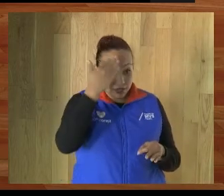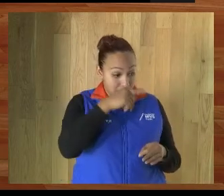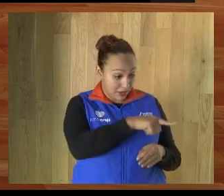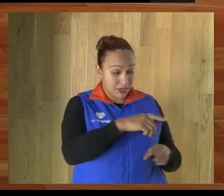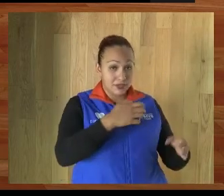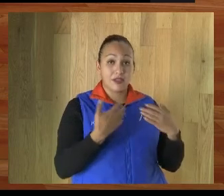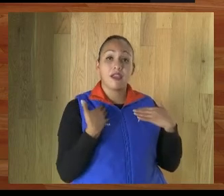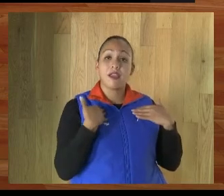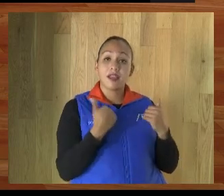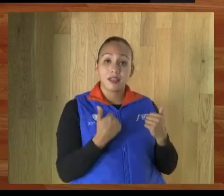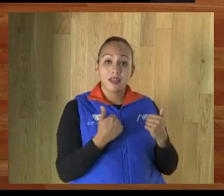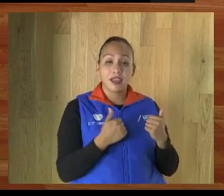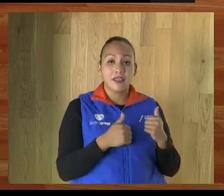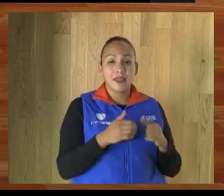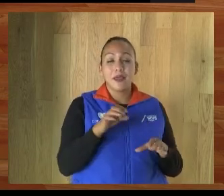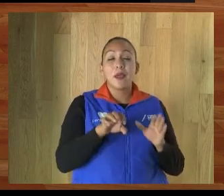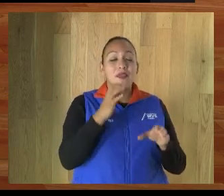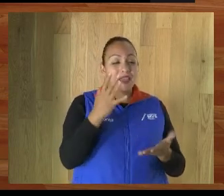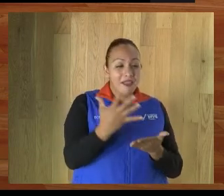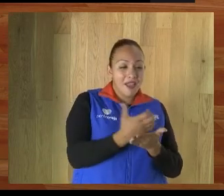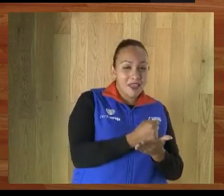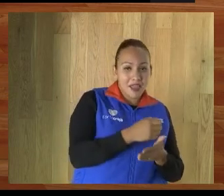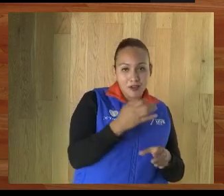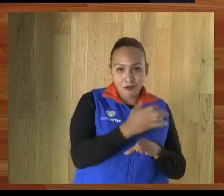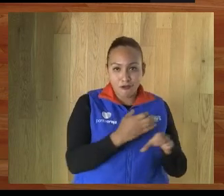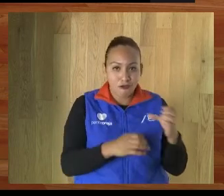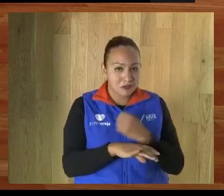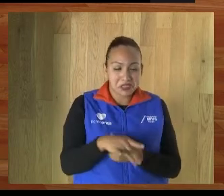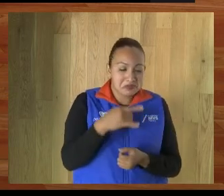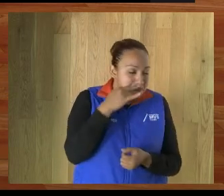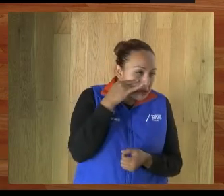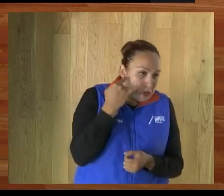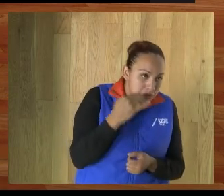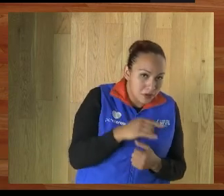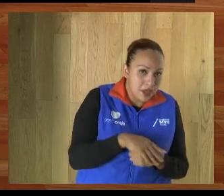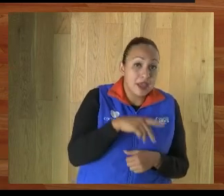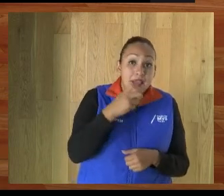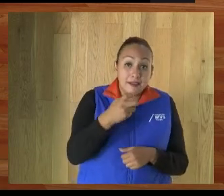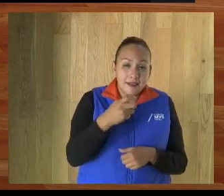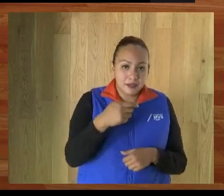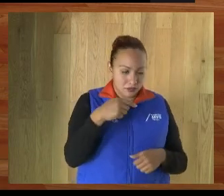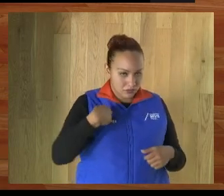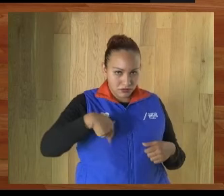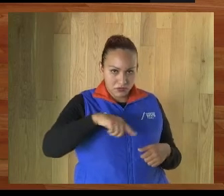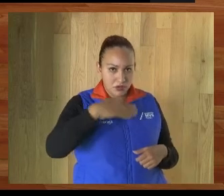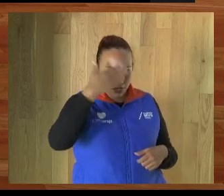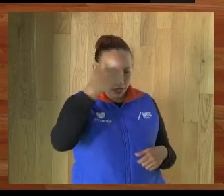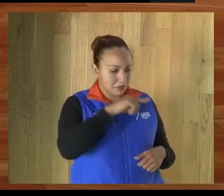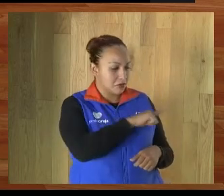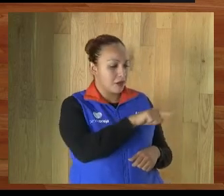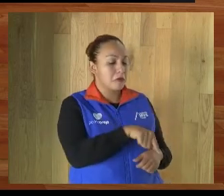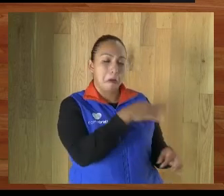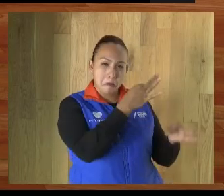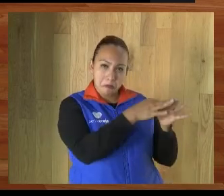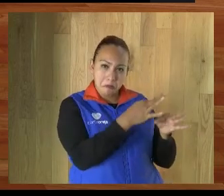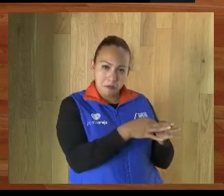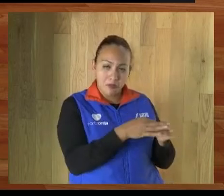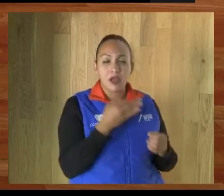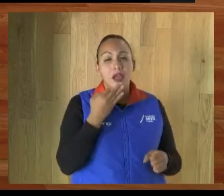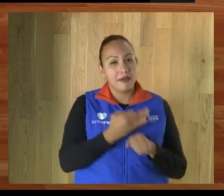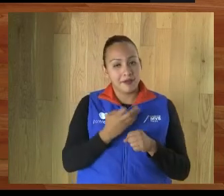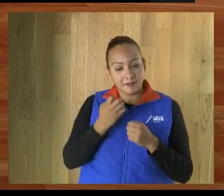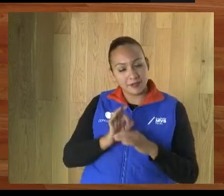de los intangibles, de cómo está vinculada la reputación al negocio, cosa que hoy ya es indiscutible, ¿no? La